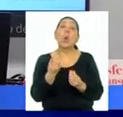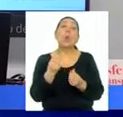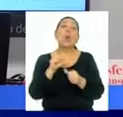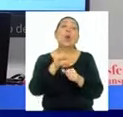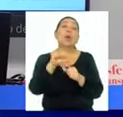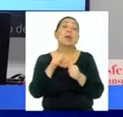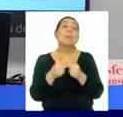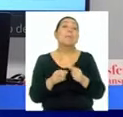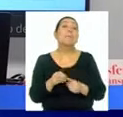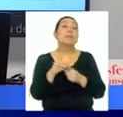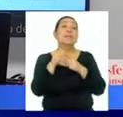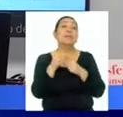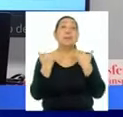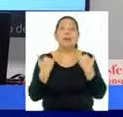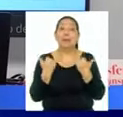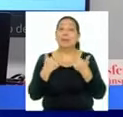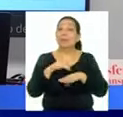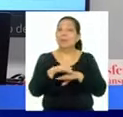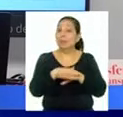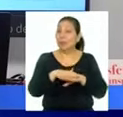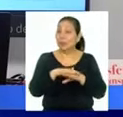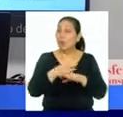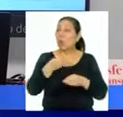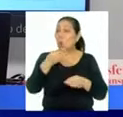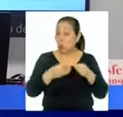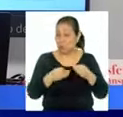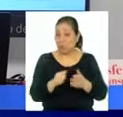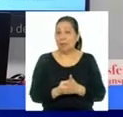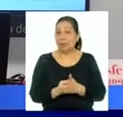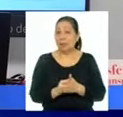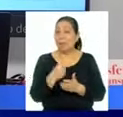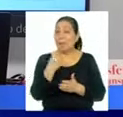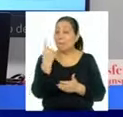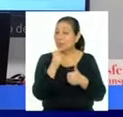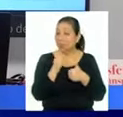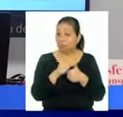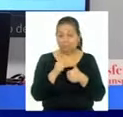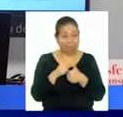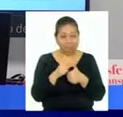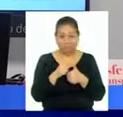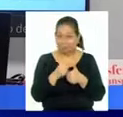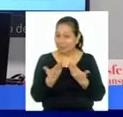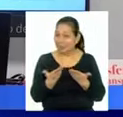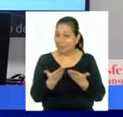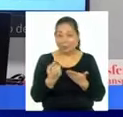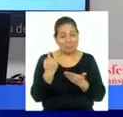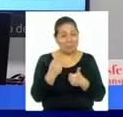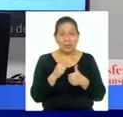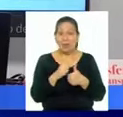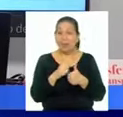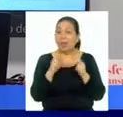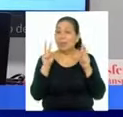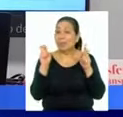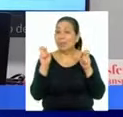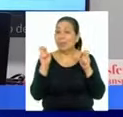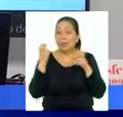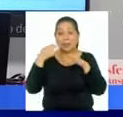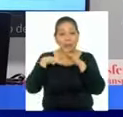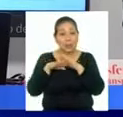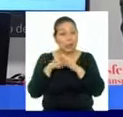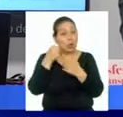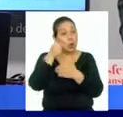ejes principales de este Plan de Reforma de la Justicia? En primer lugar, y no podía ser de otra manera, el tema de